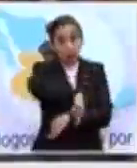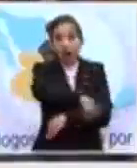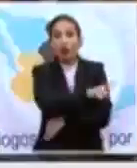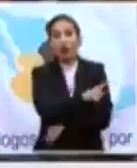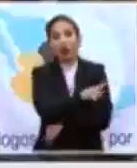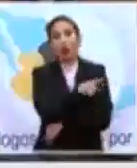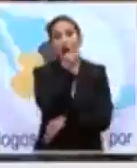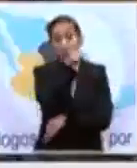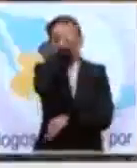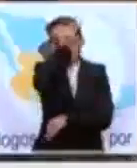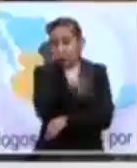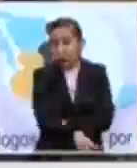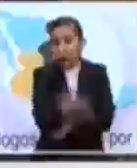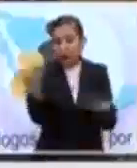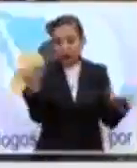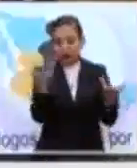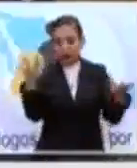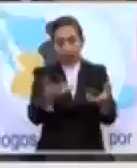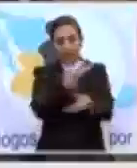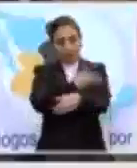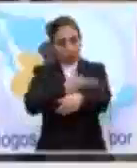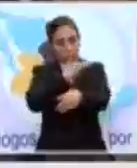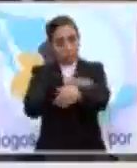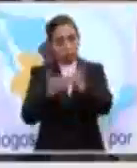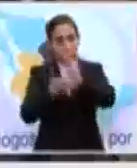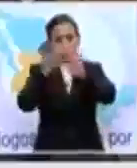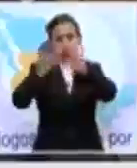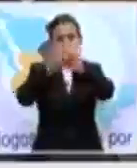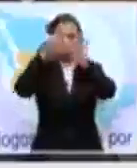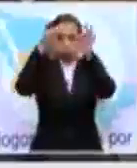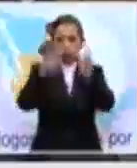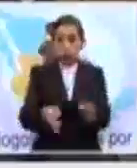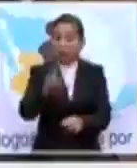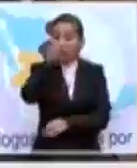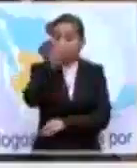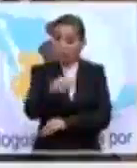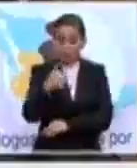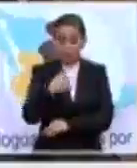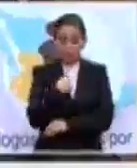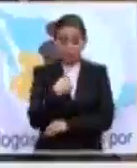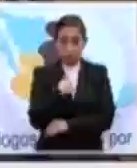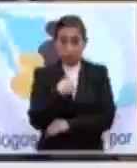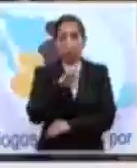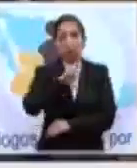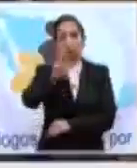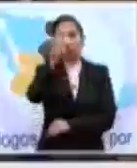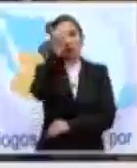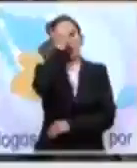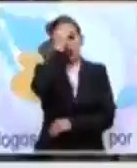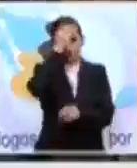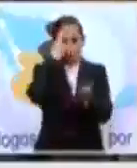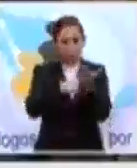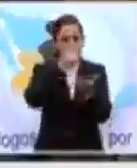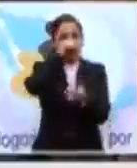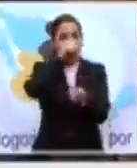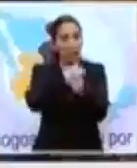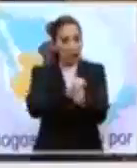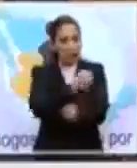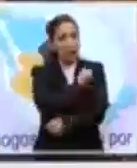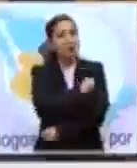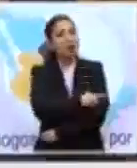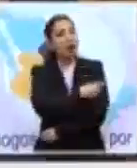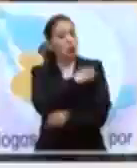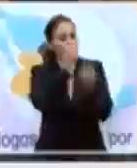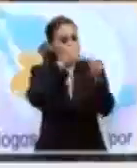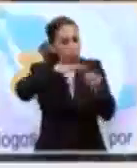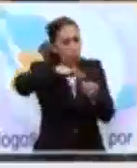que pudiera realmente haber construido algo que vale la pena. Pues la verdad es que yo reconozco en la Secretaría de Salud